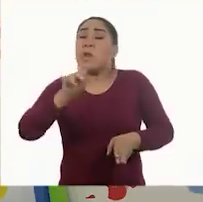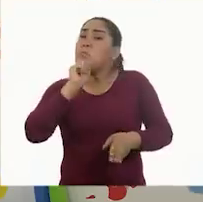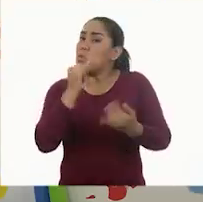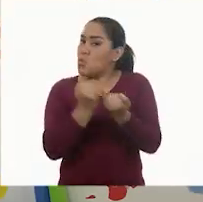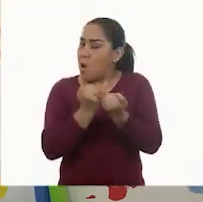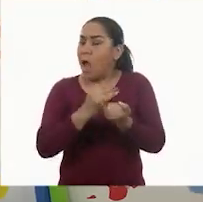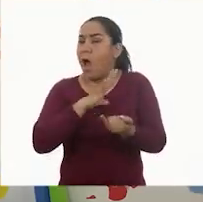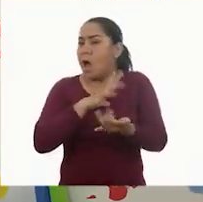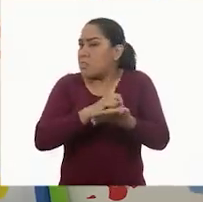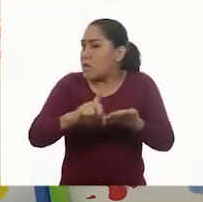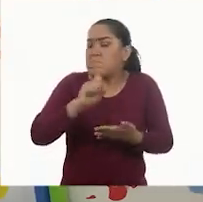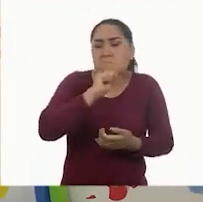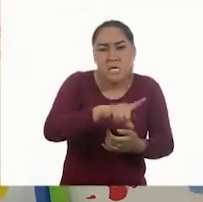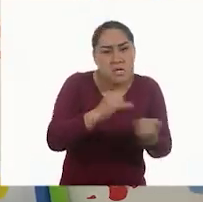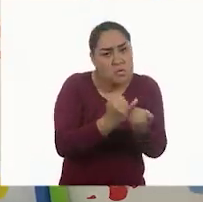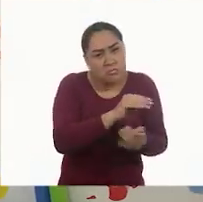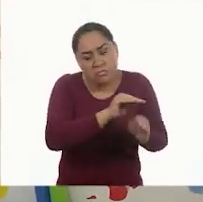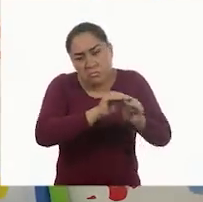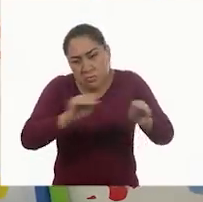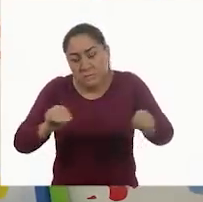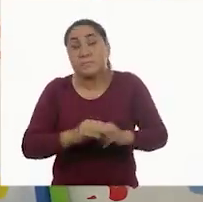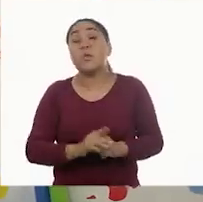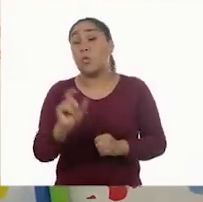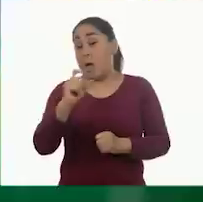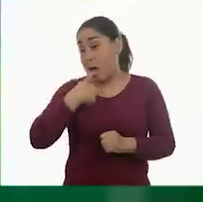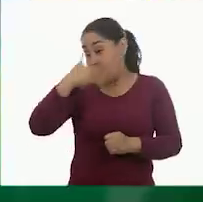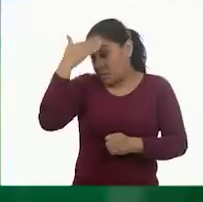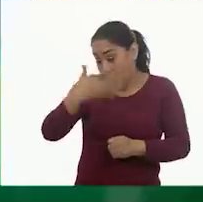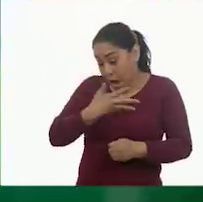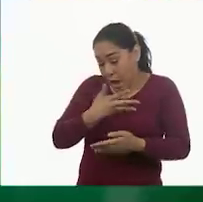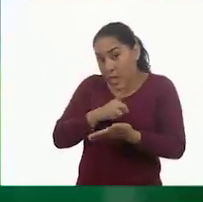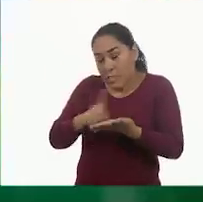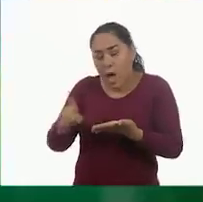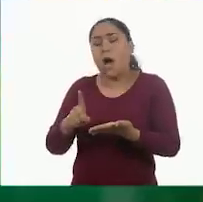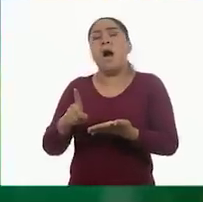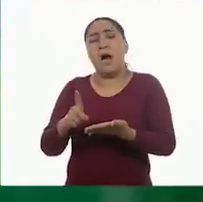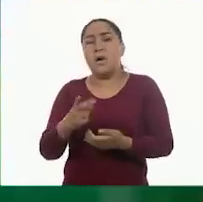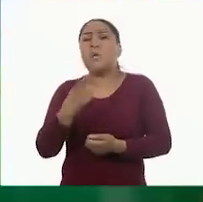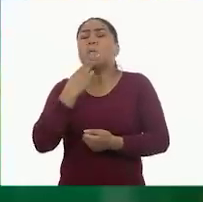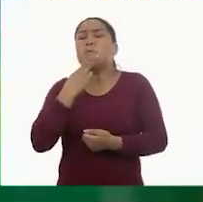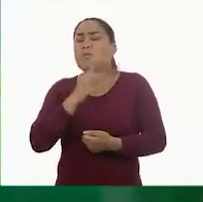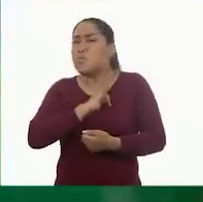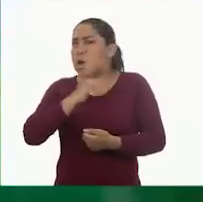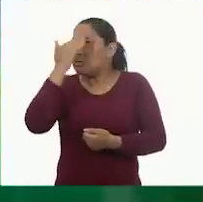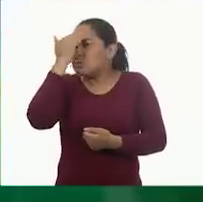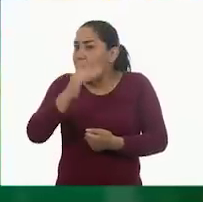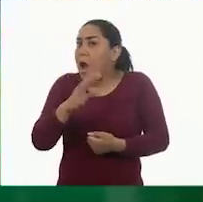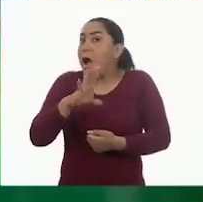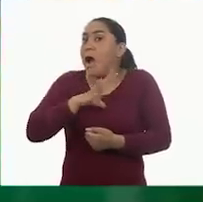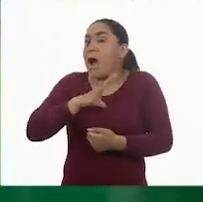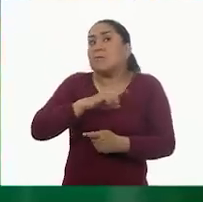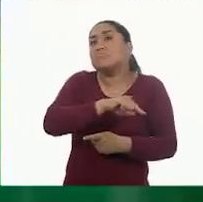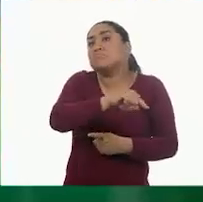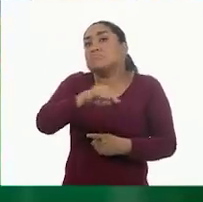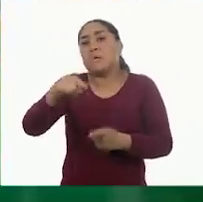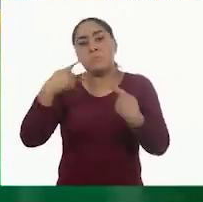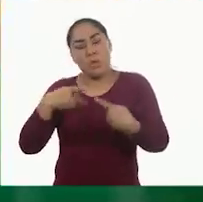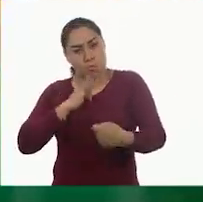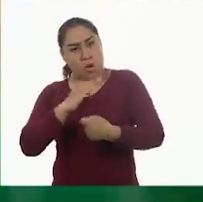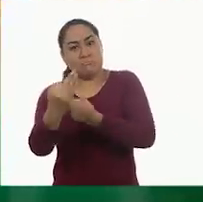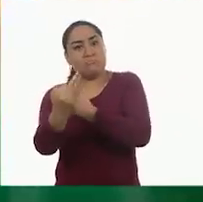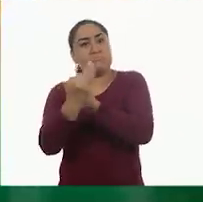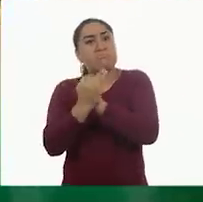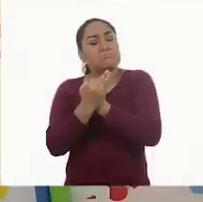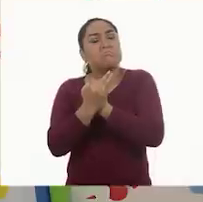derechos. Y el saber que tenemos derechos también nos ayuda a saber que hay personas que pueden proteger esos derechos. Y